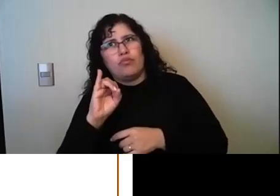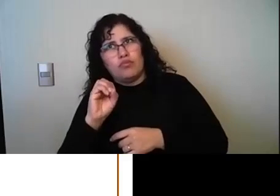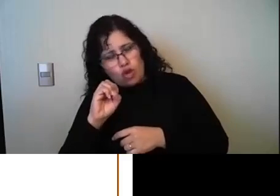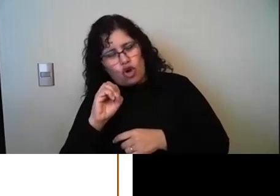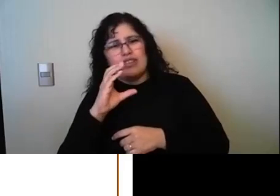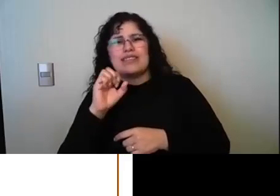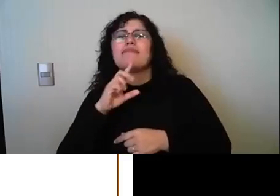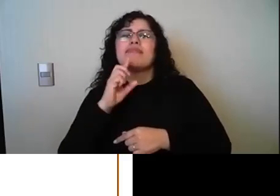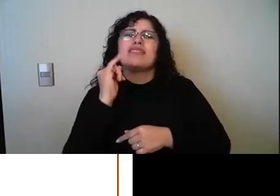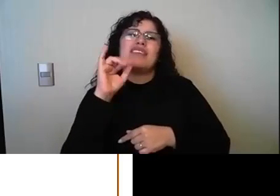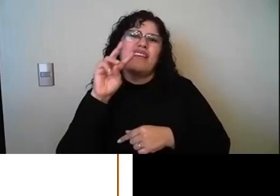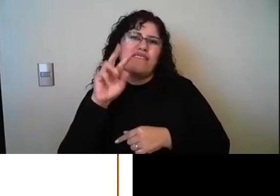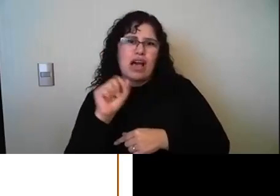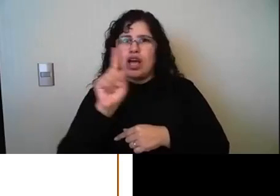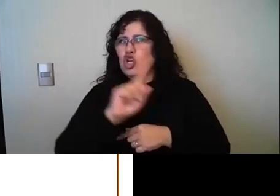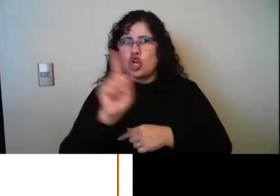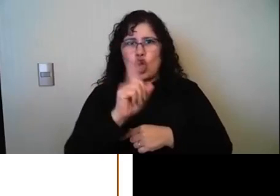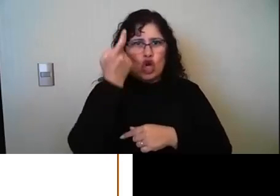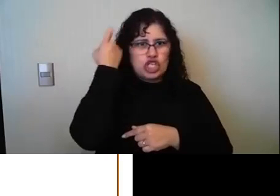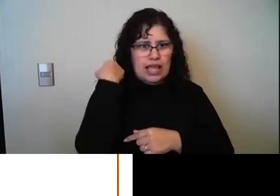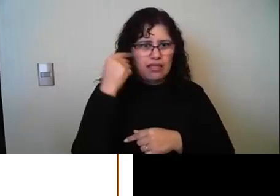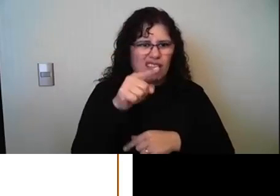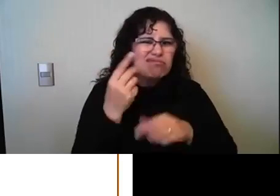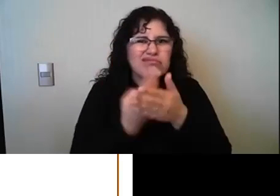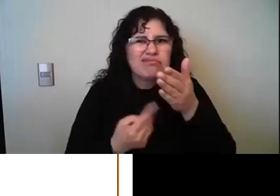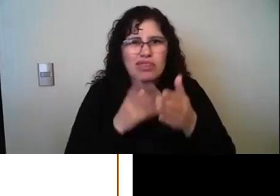propioceptiva inconsciente, que no está, digamos, dibujada acá.